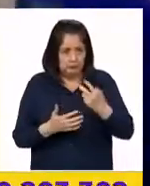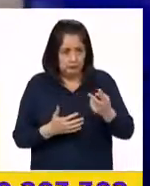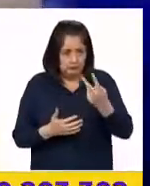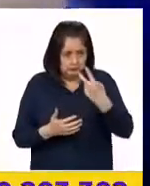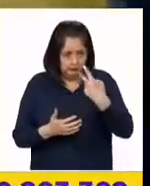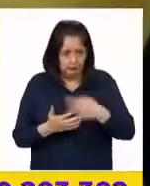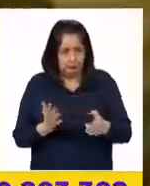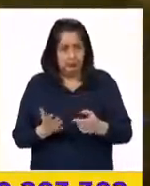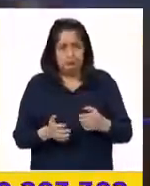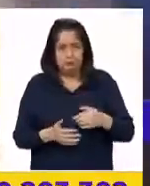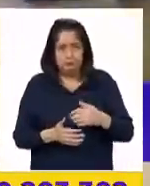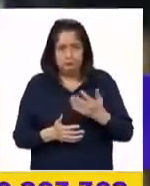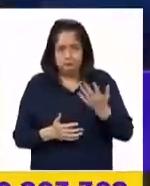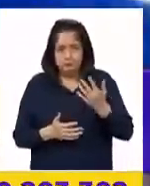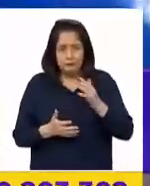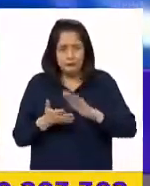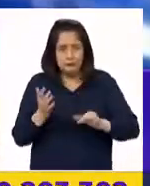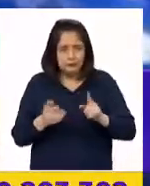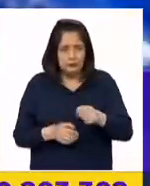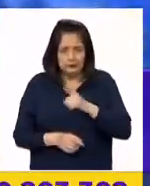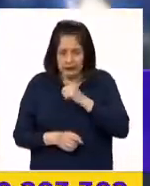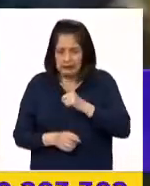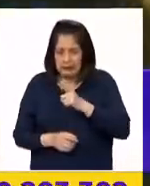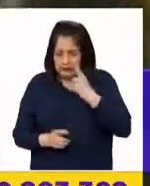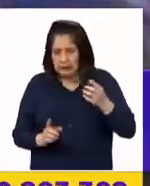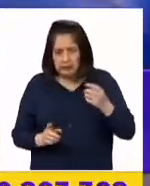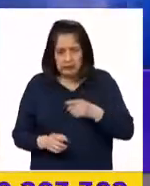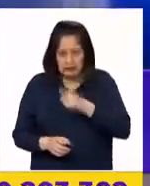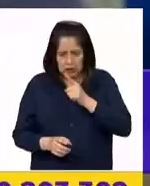¡Mira mi sangre! ¡Cállate la boca!